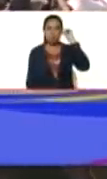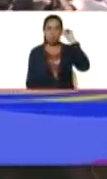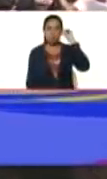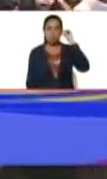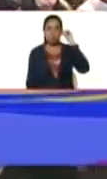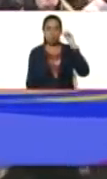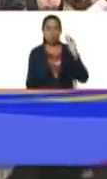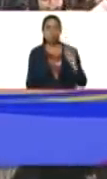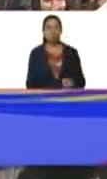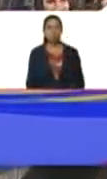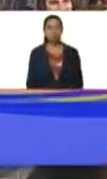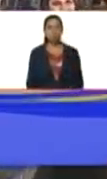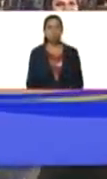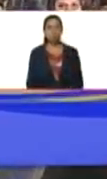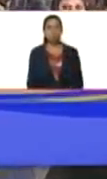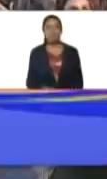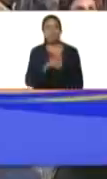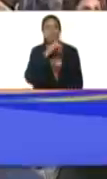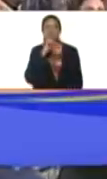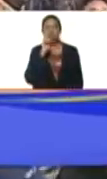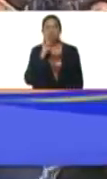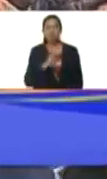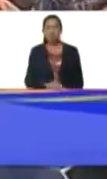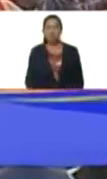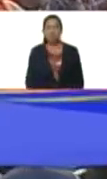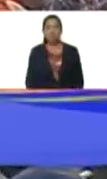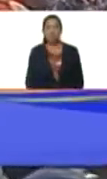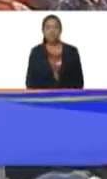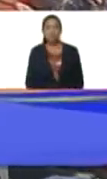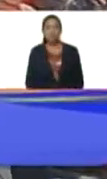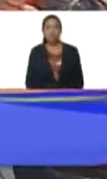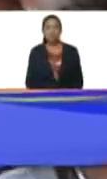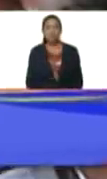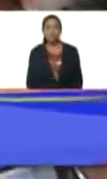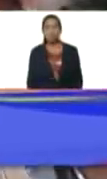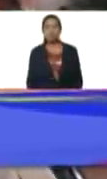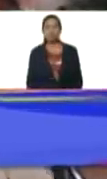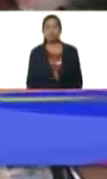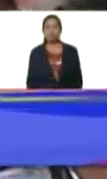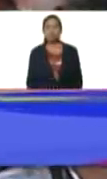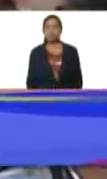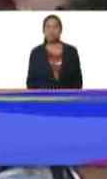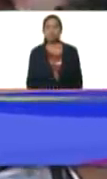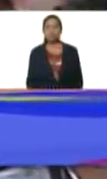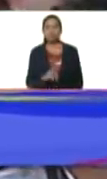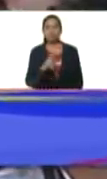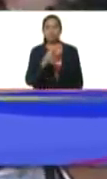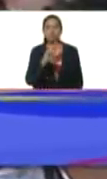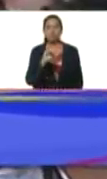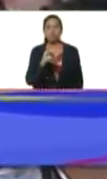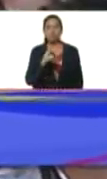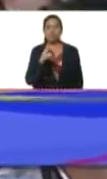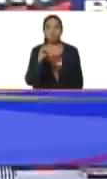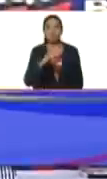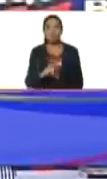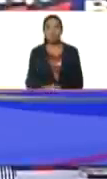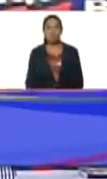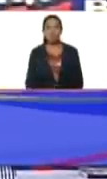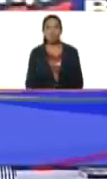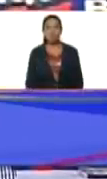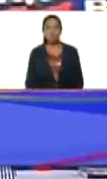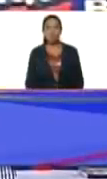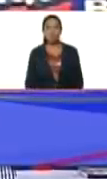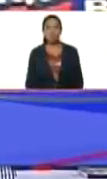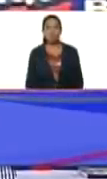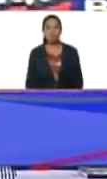Ahí sí no. Mi nombre es... ¿Aló? Mi nombre es Exequio Ruiz. Ya va. Pégate bien el micrófono.